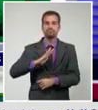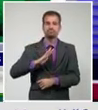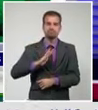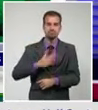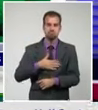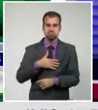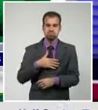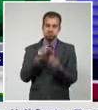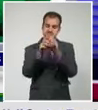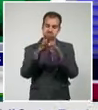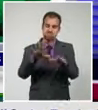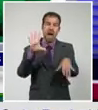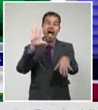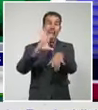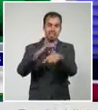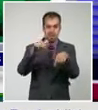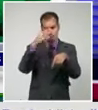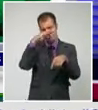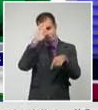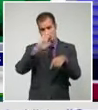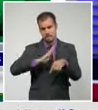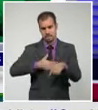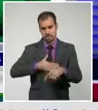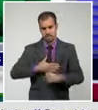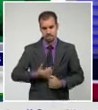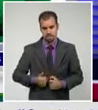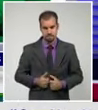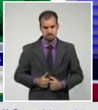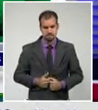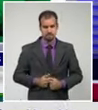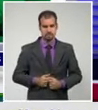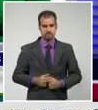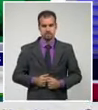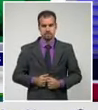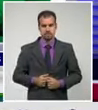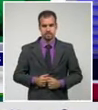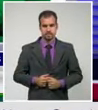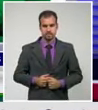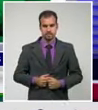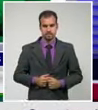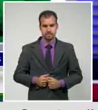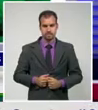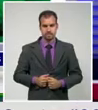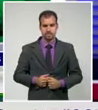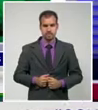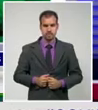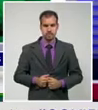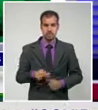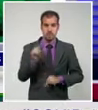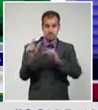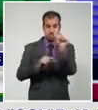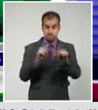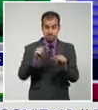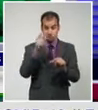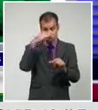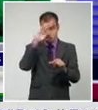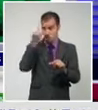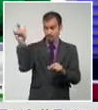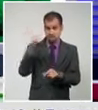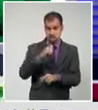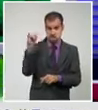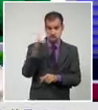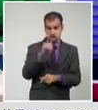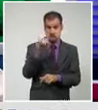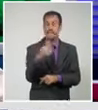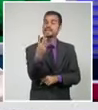transmisión autóctona en nuestro territorio. 3 casos importados en el día de ayer, de los que